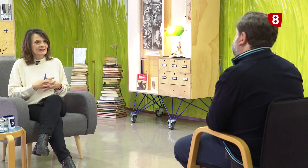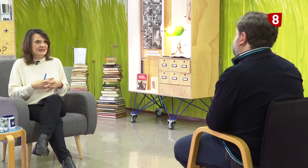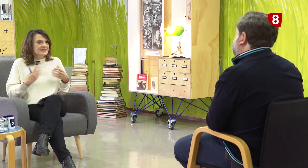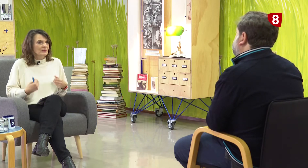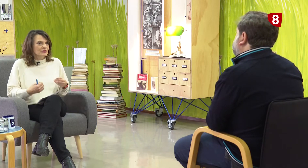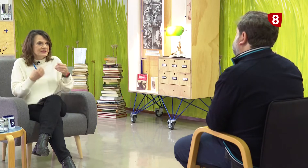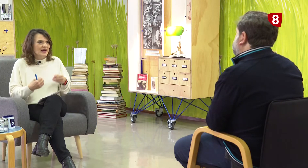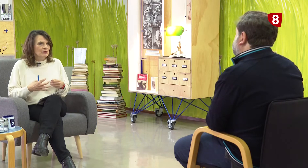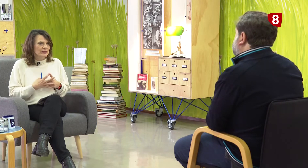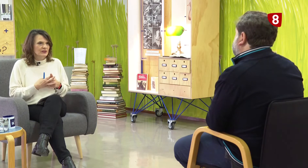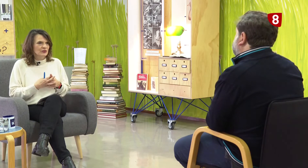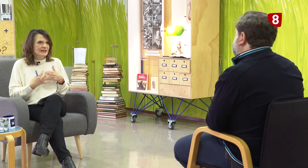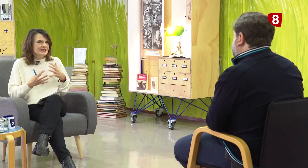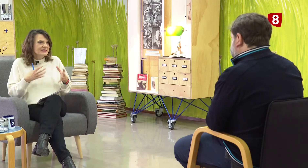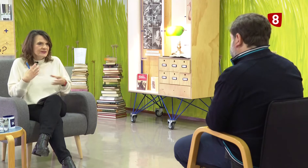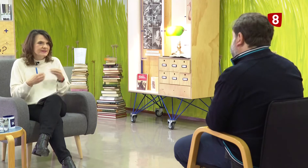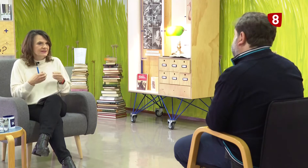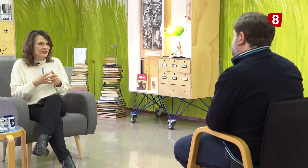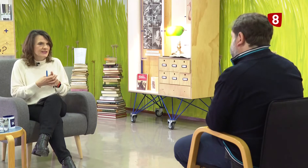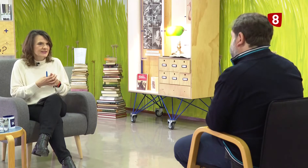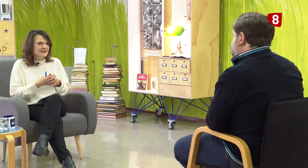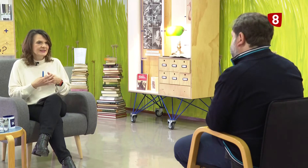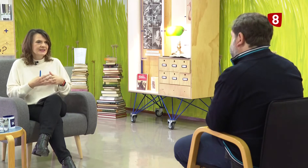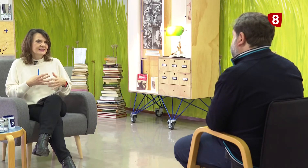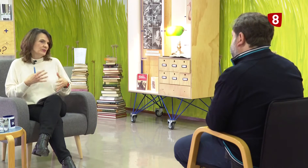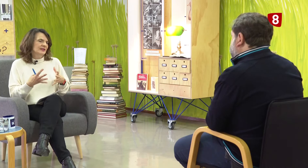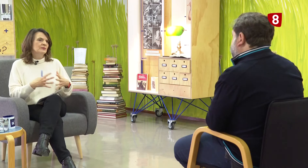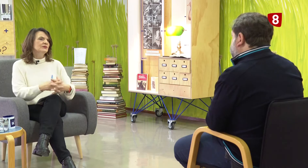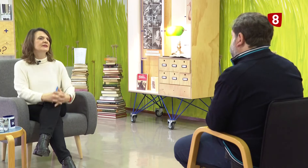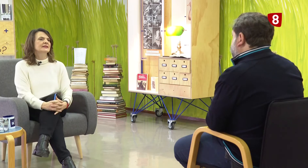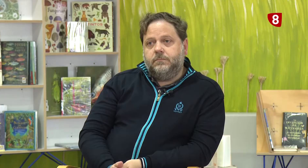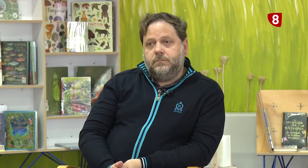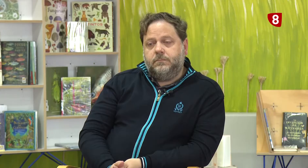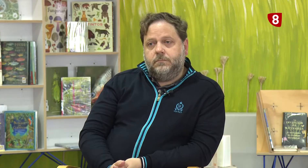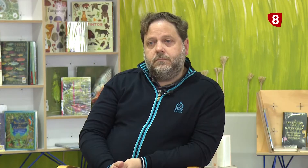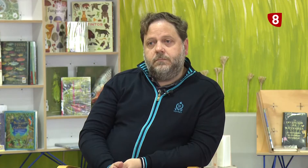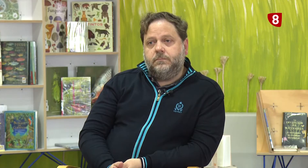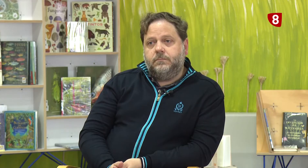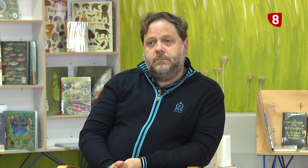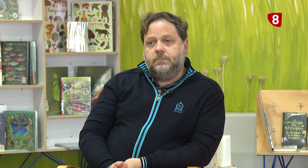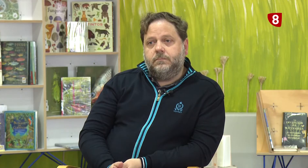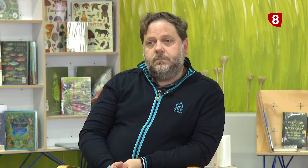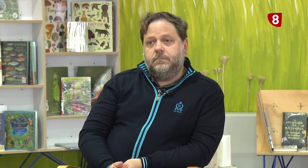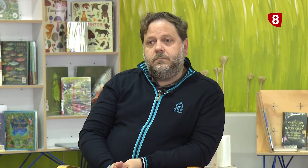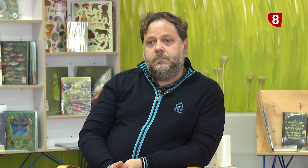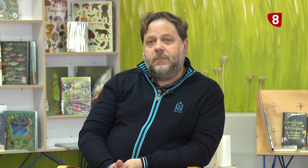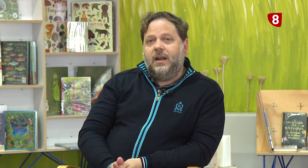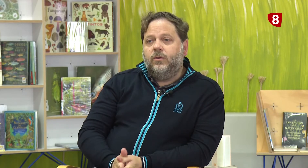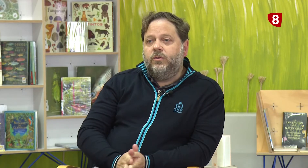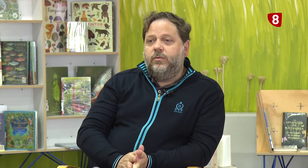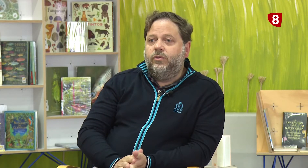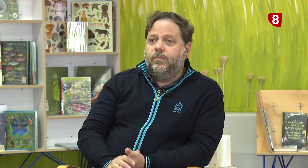en este momento está aburrido. Esas diferenciaciones, por ejemplo, del ser y el estar, ¿cómo se pueden hacer?